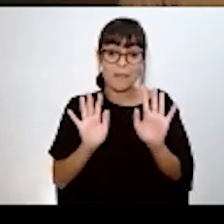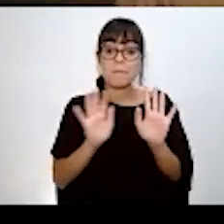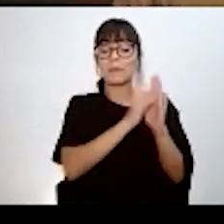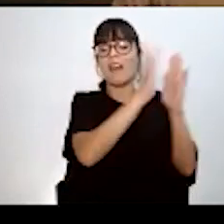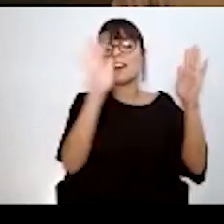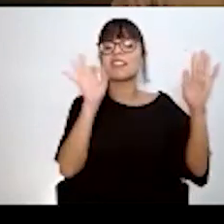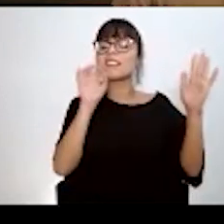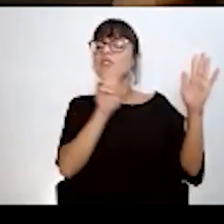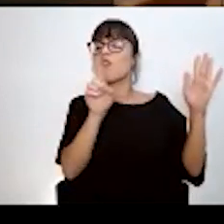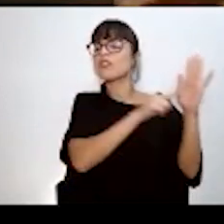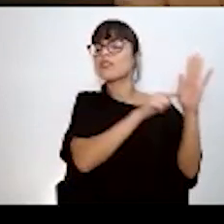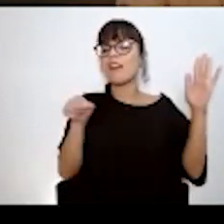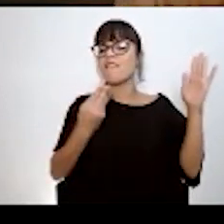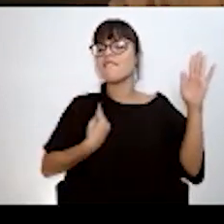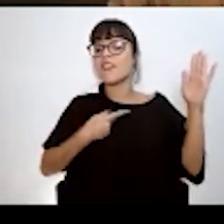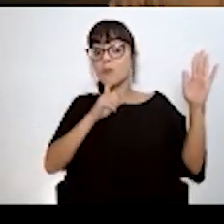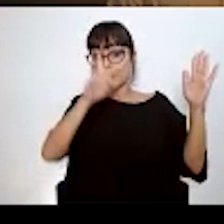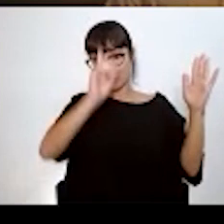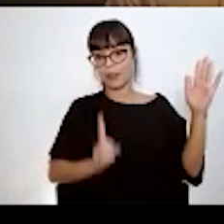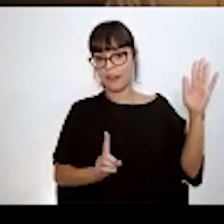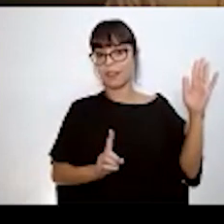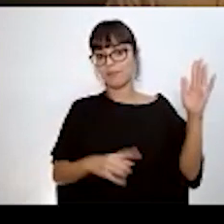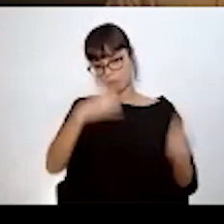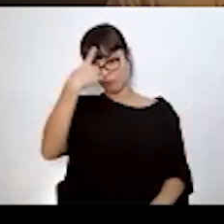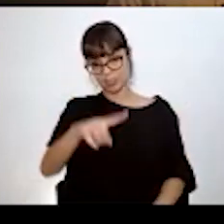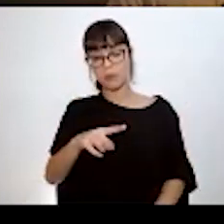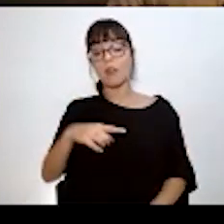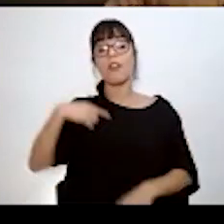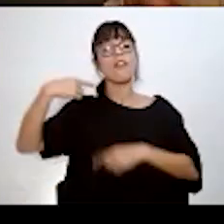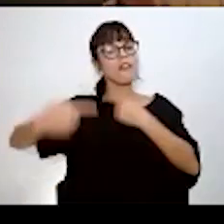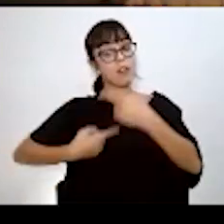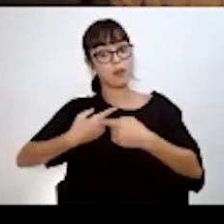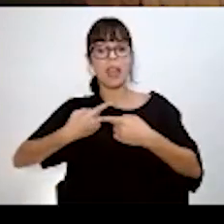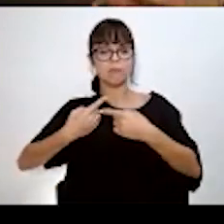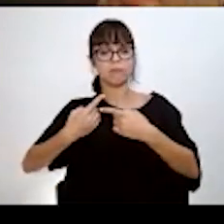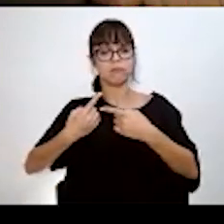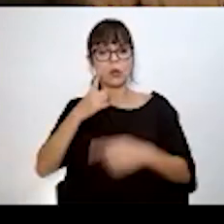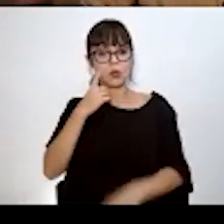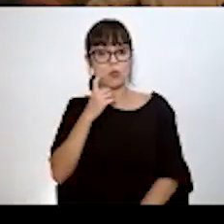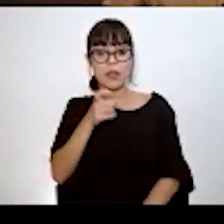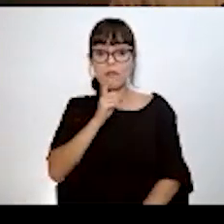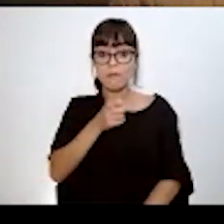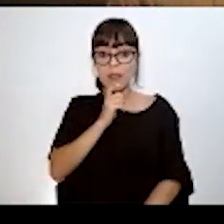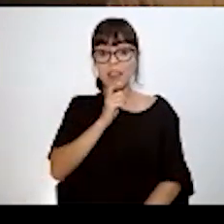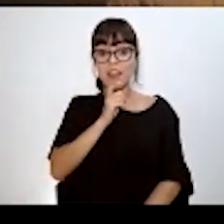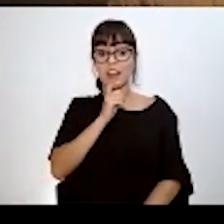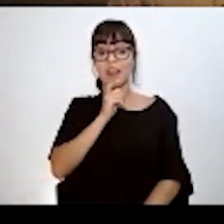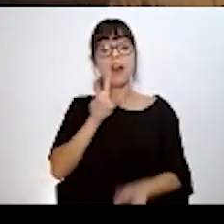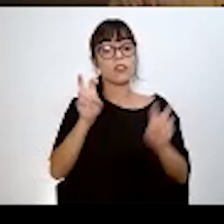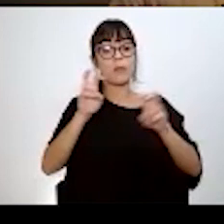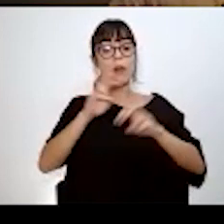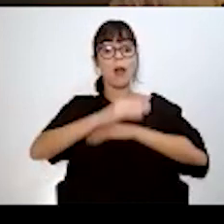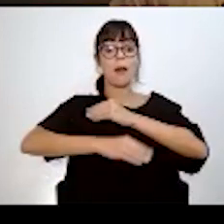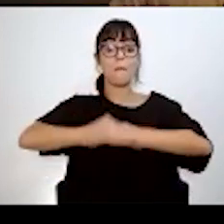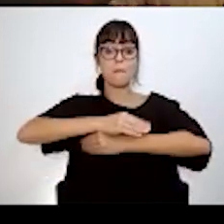No sabemos nada. Sabemos que tenía unas prácticas funerarias complejas, sabemos mucho, la mayor parte de las momias